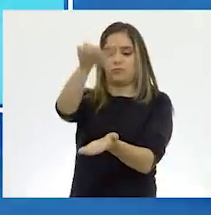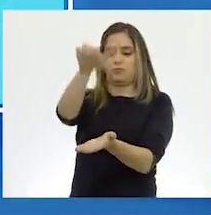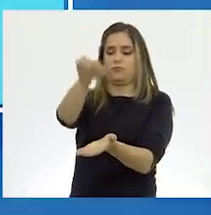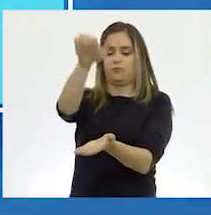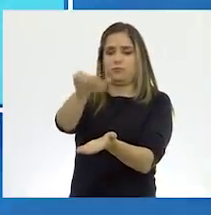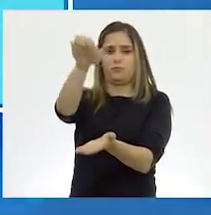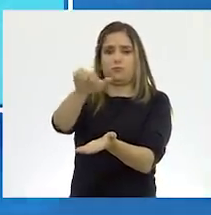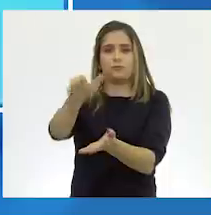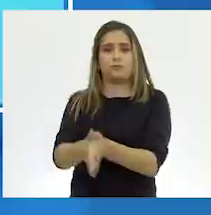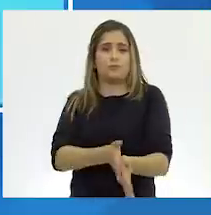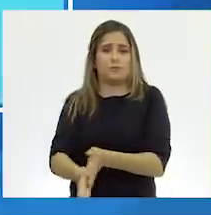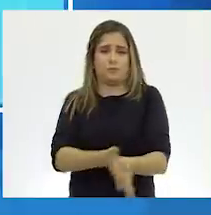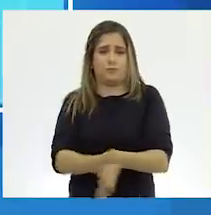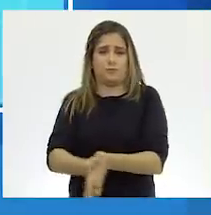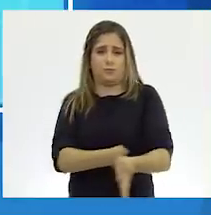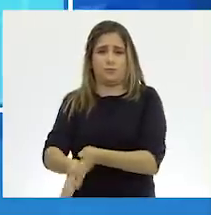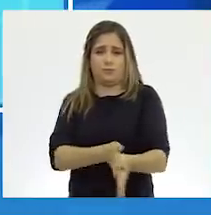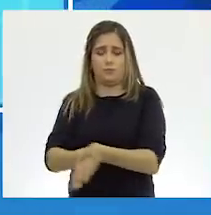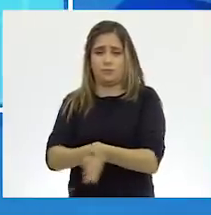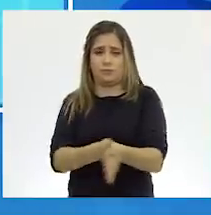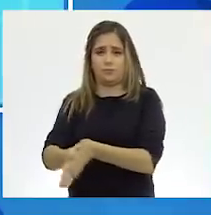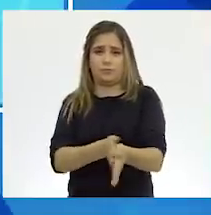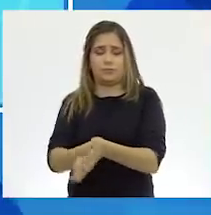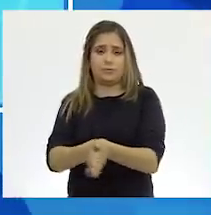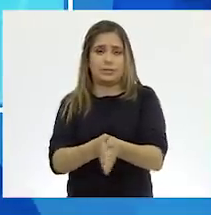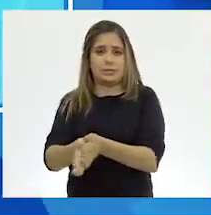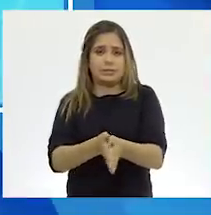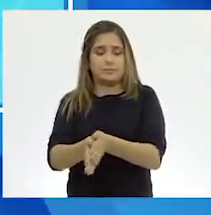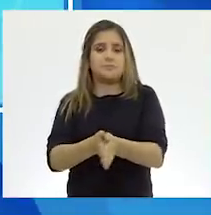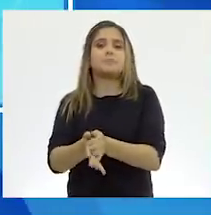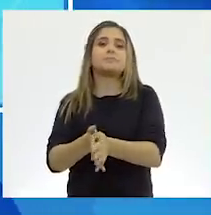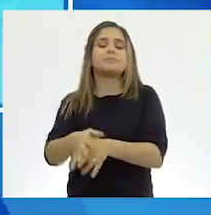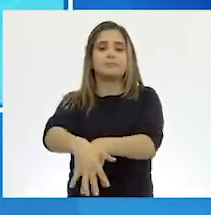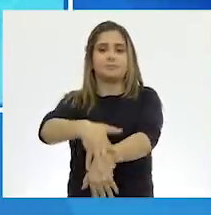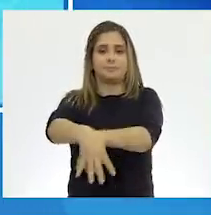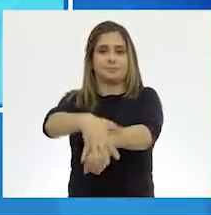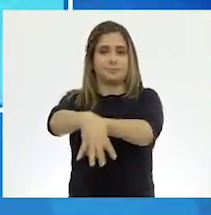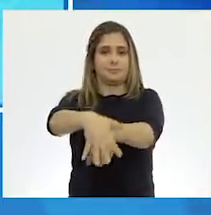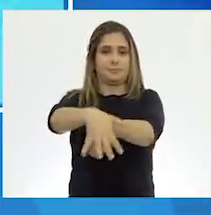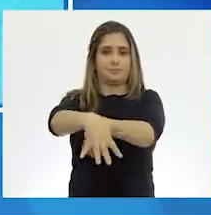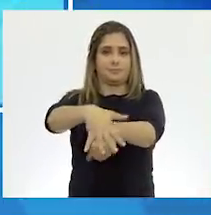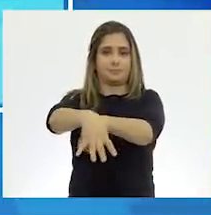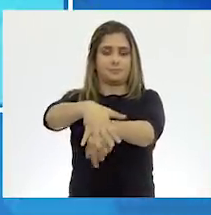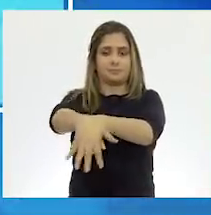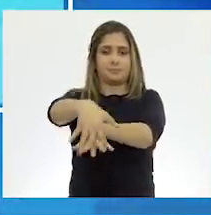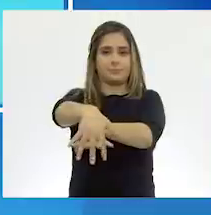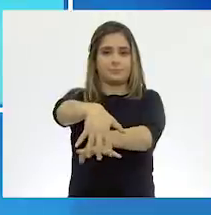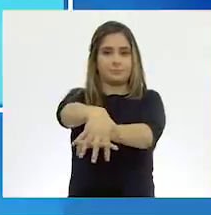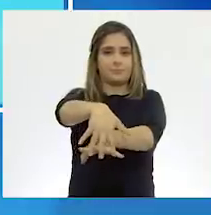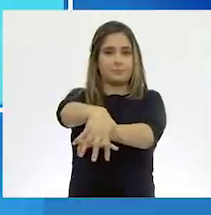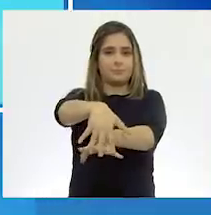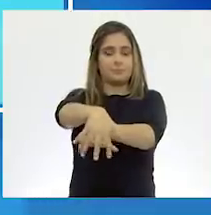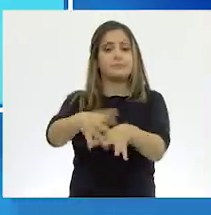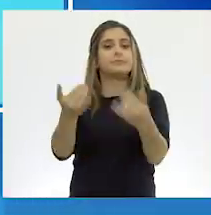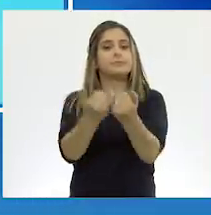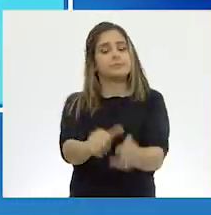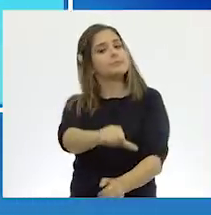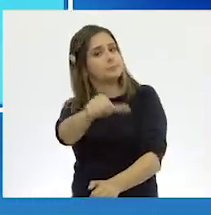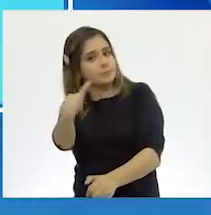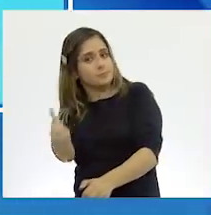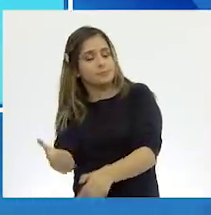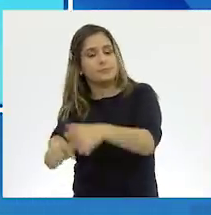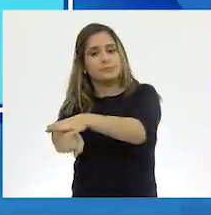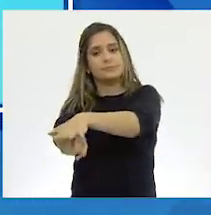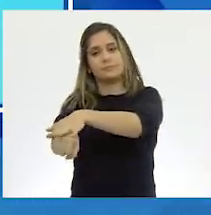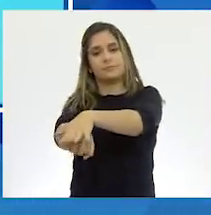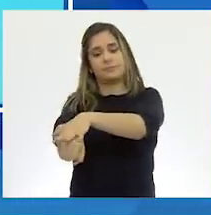con la otra. Ahora, frota la palma de una de tus manos contra el dorso de la otra, entrelazando los dedos. Repite lo mismo con